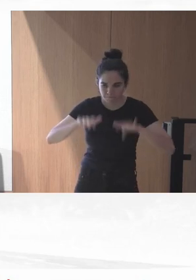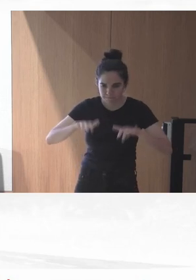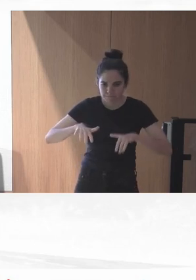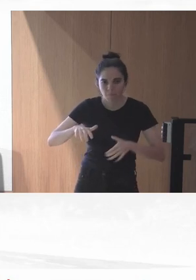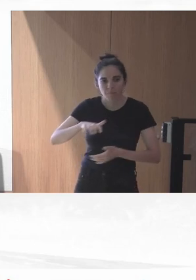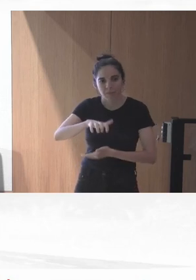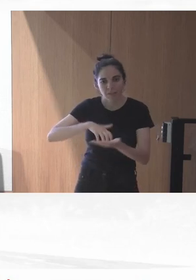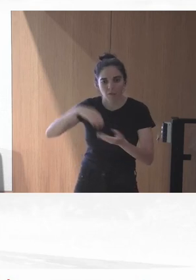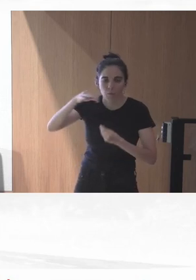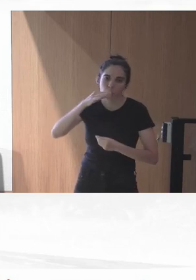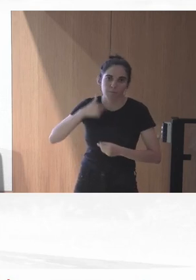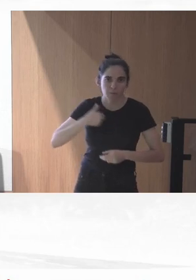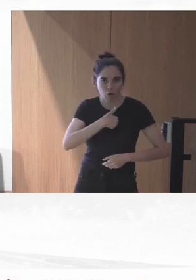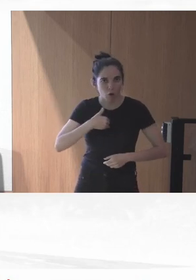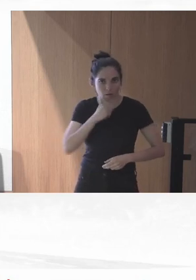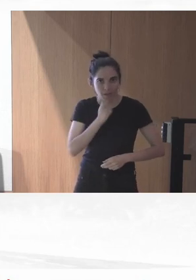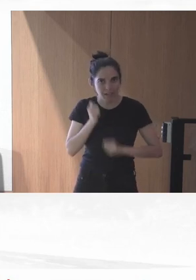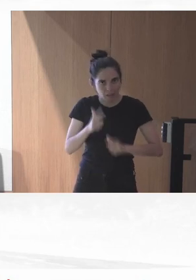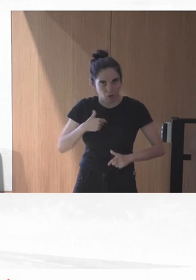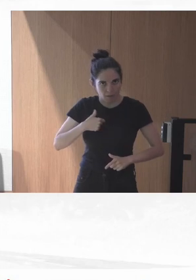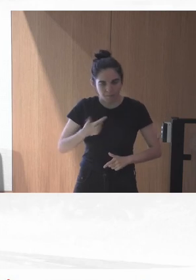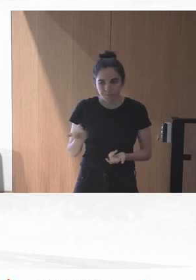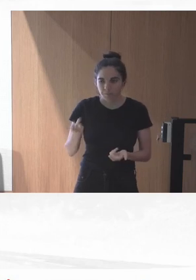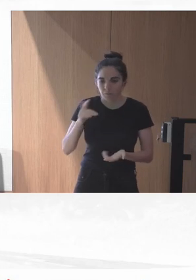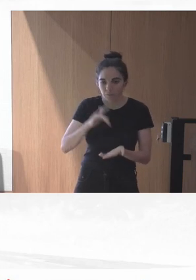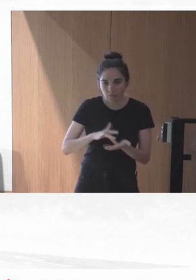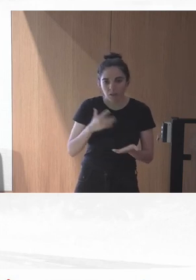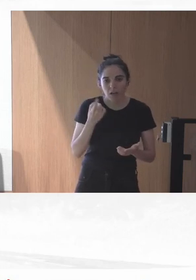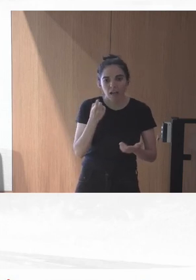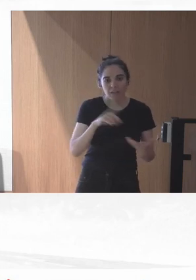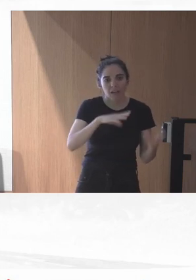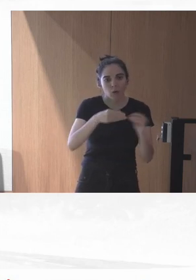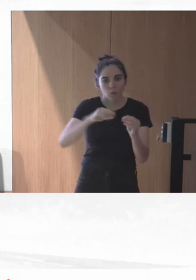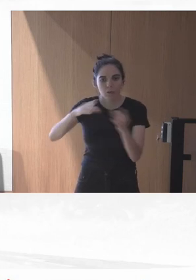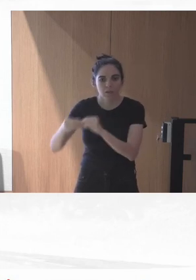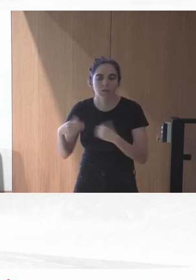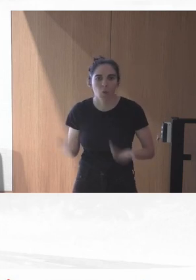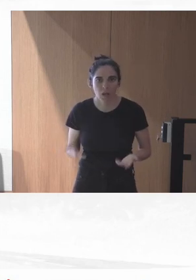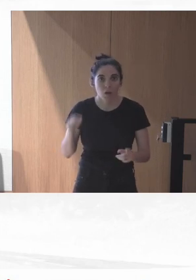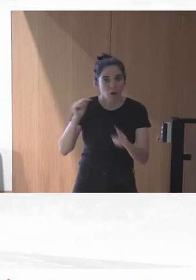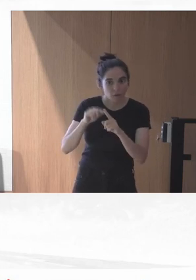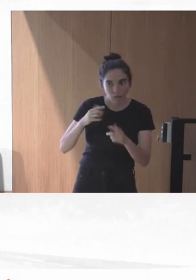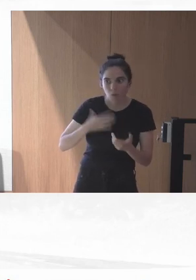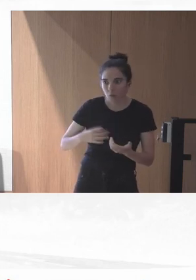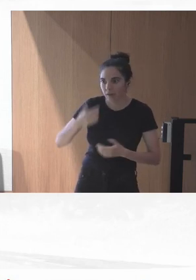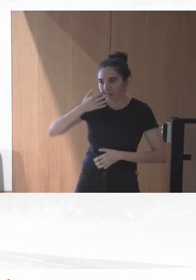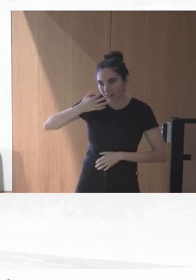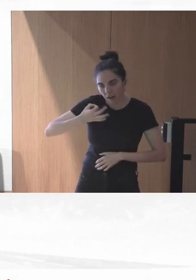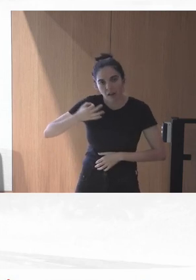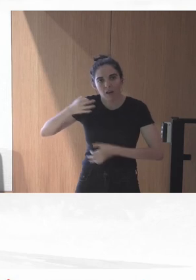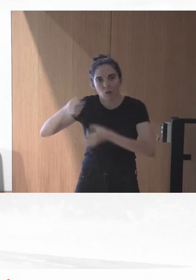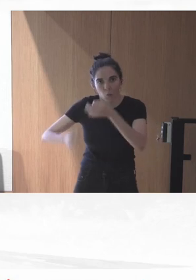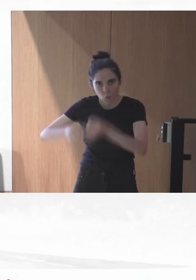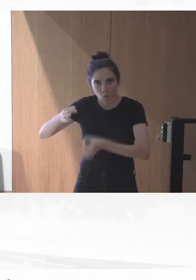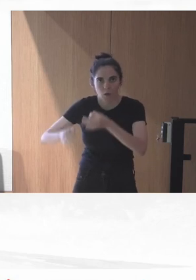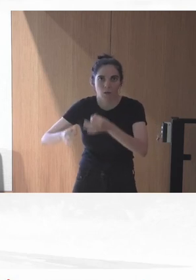su facilitadora, proponiendo los ajustes de procedimiento que eran necesarios poner en marcha para que se pudiera enfrentar al procedimiento judicial